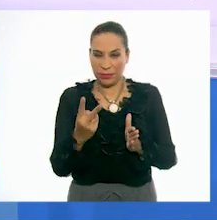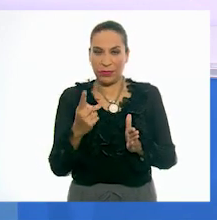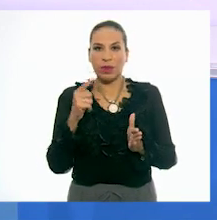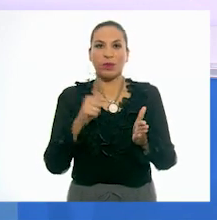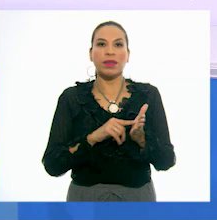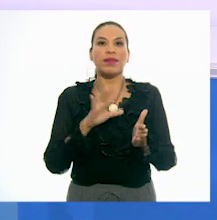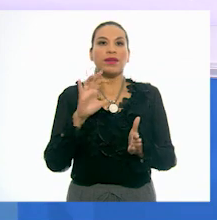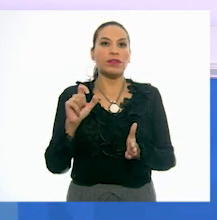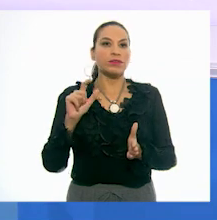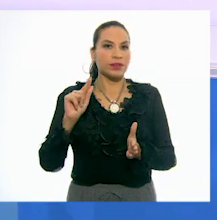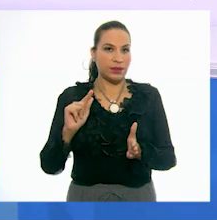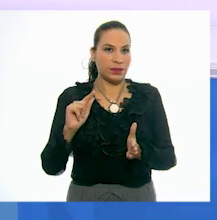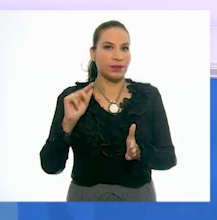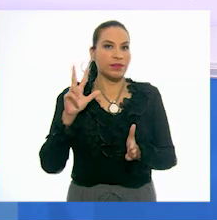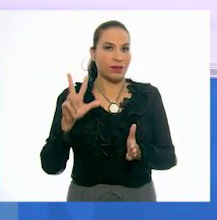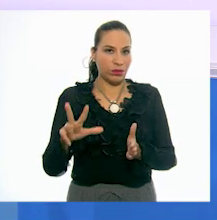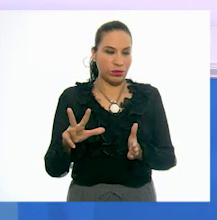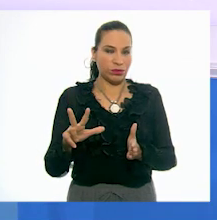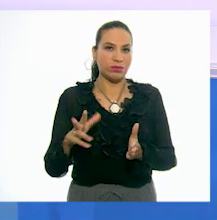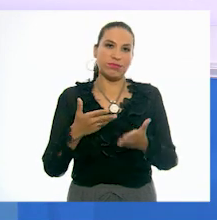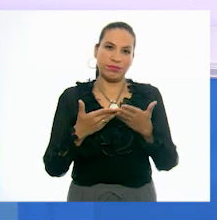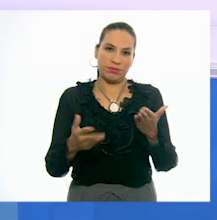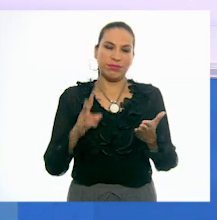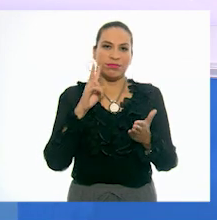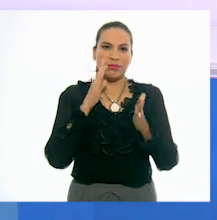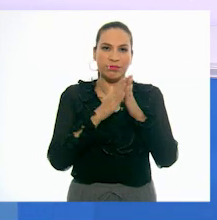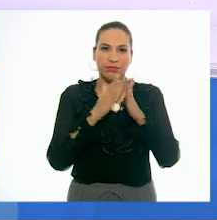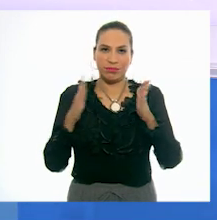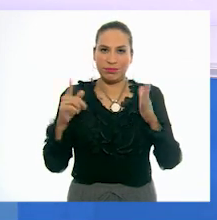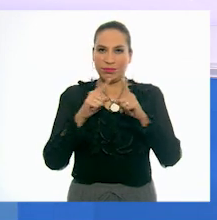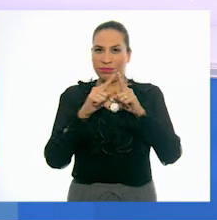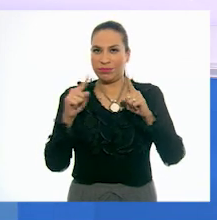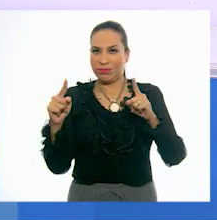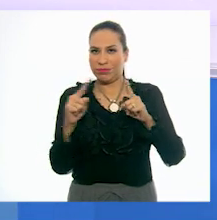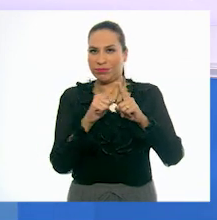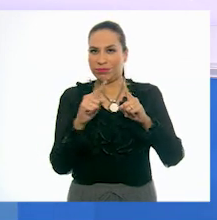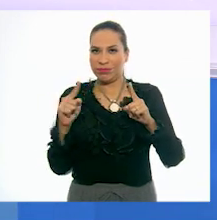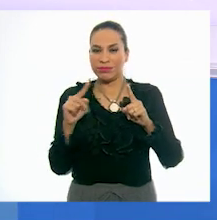a 1578, así que vamos a marcarlo en nuestra línea del